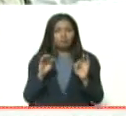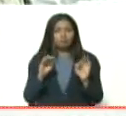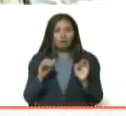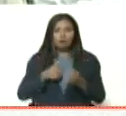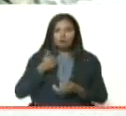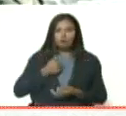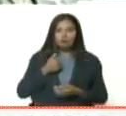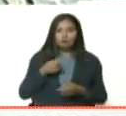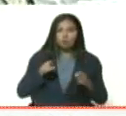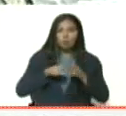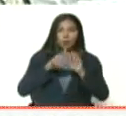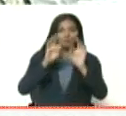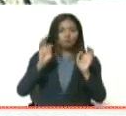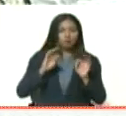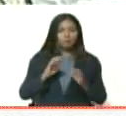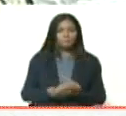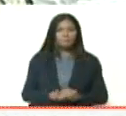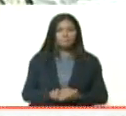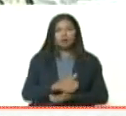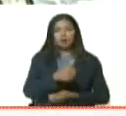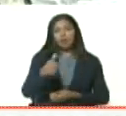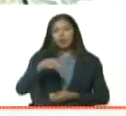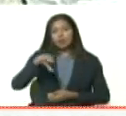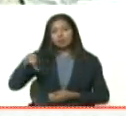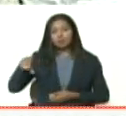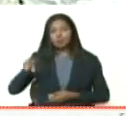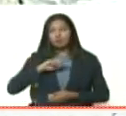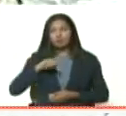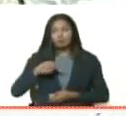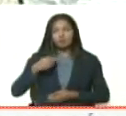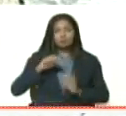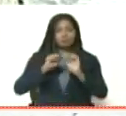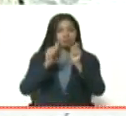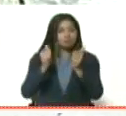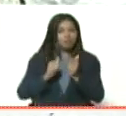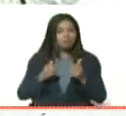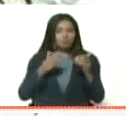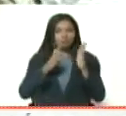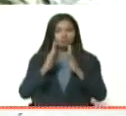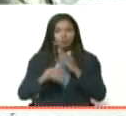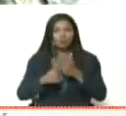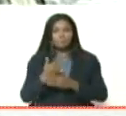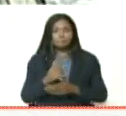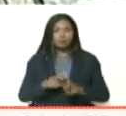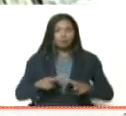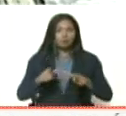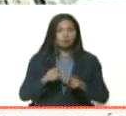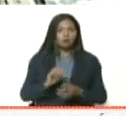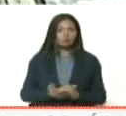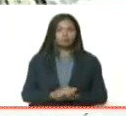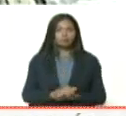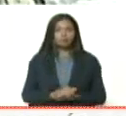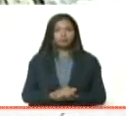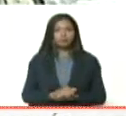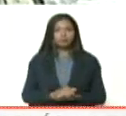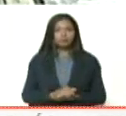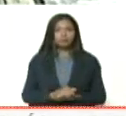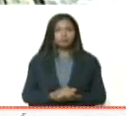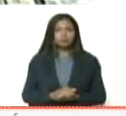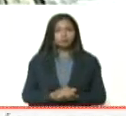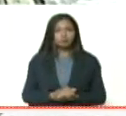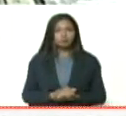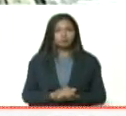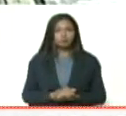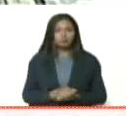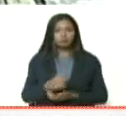oportuna, considerando que cada estado puede tener un sistema de distribución más lógico que desde la región central, como lo hemos venido